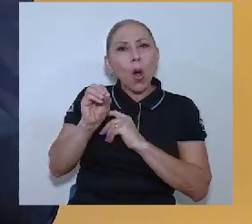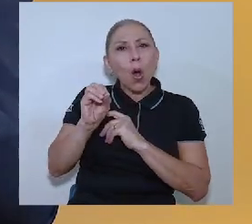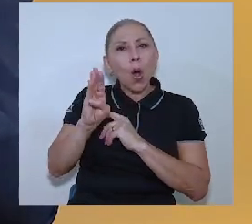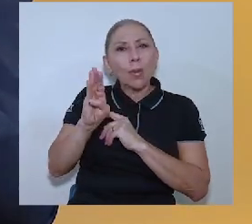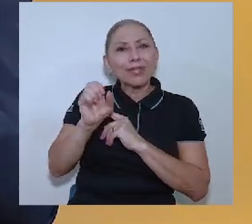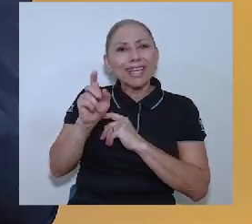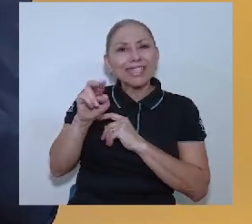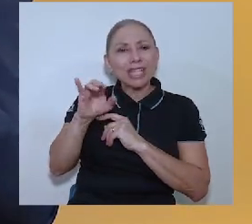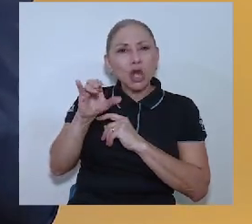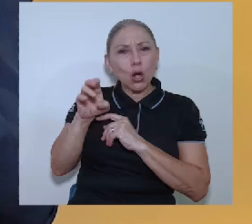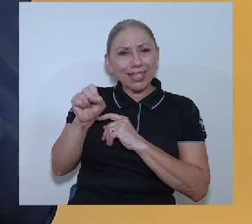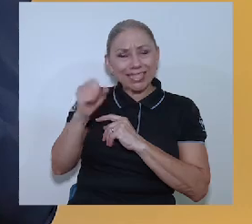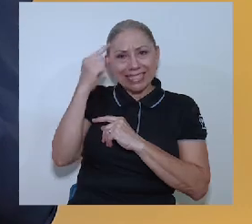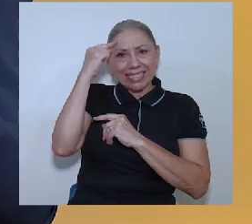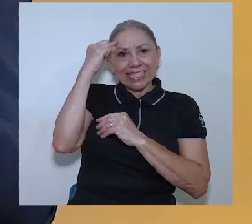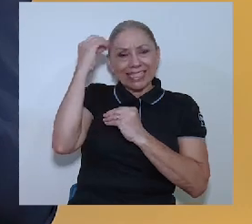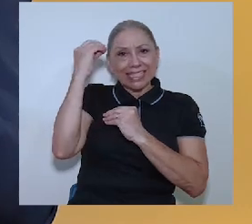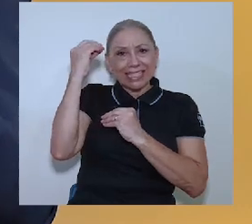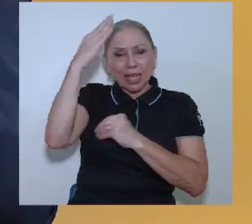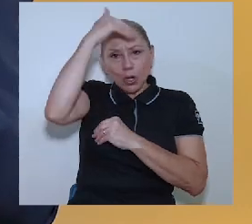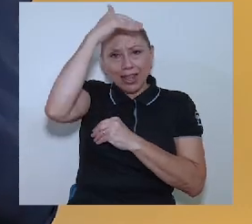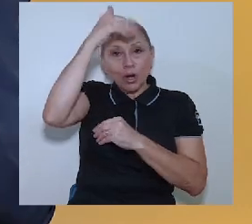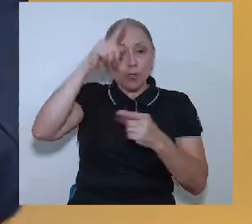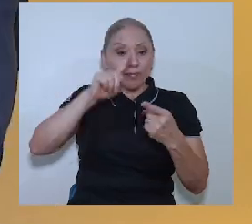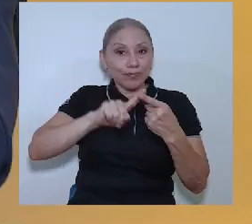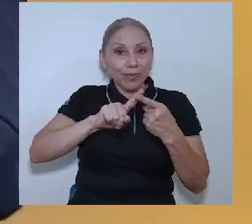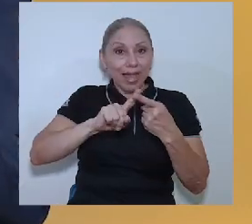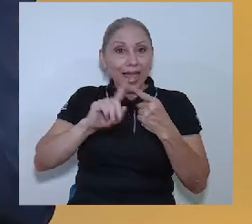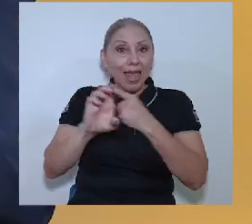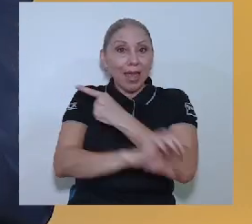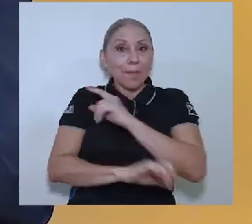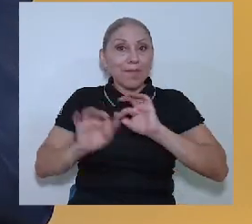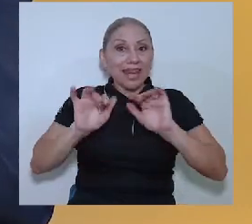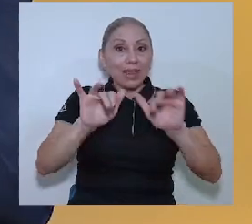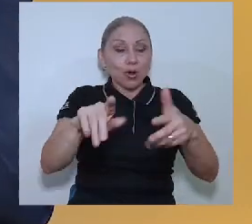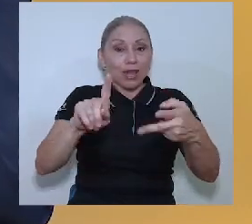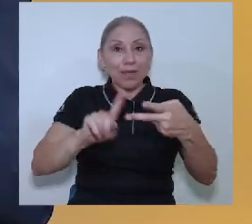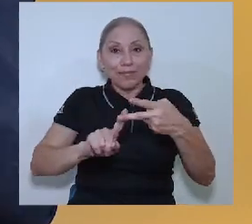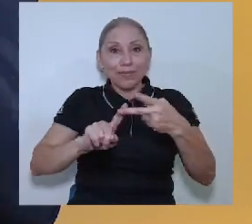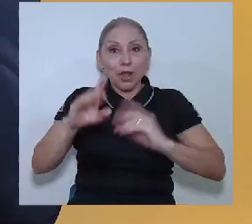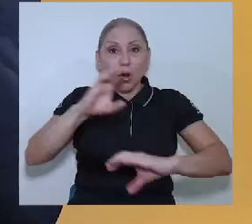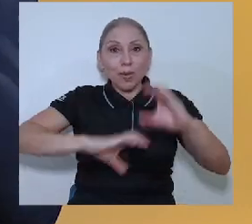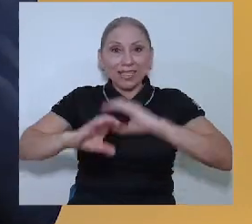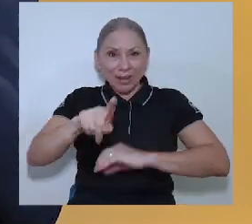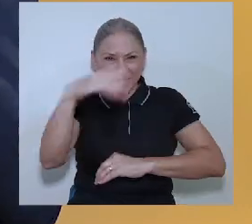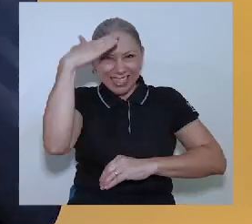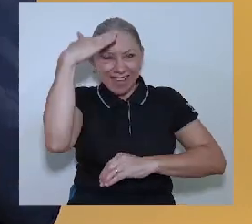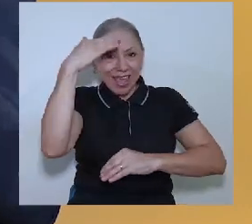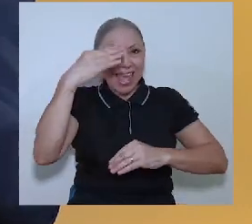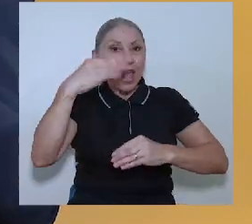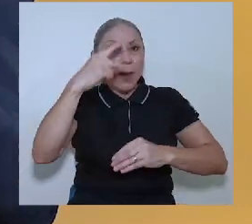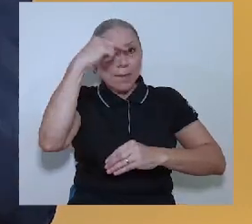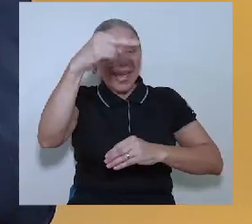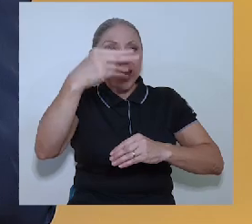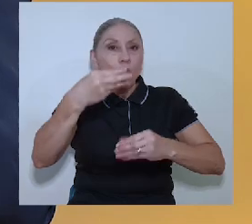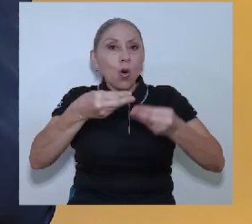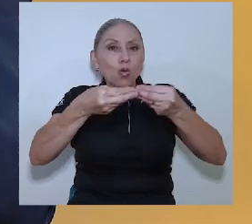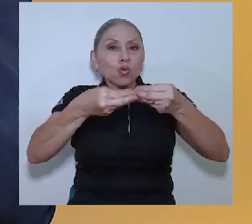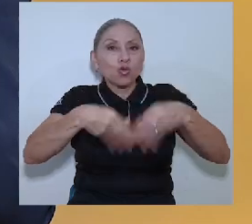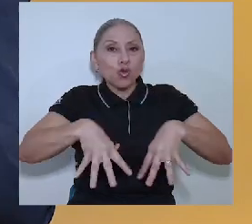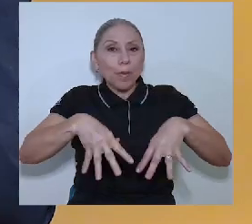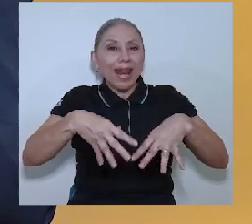La migratoria, la comercial. México tiene, usted lo sabe perfectamente, un superávit comercial con Estados